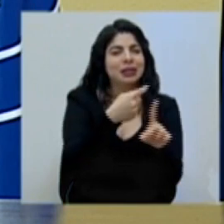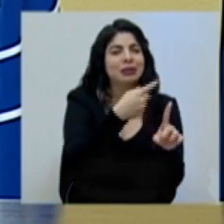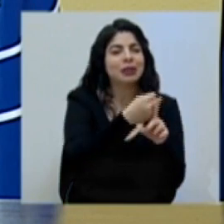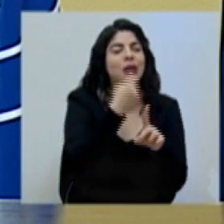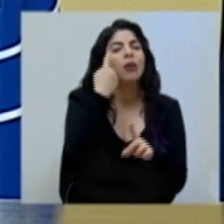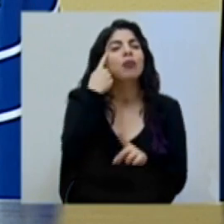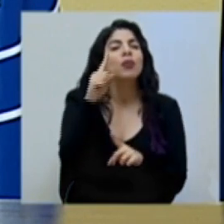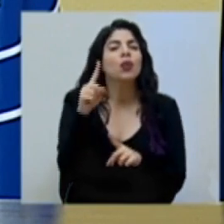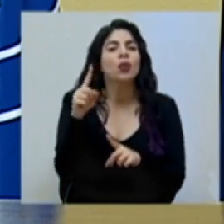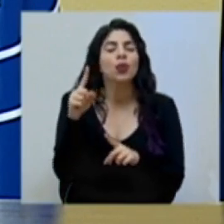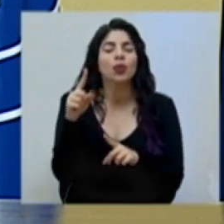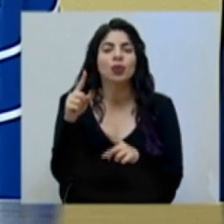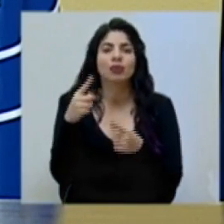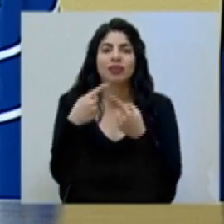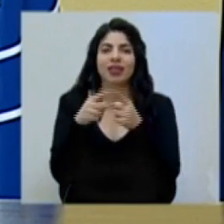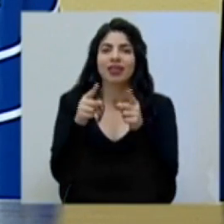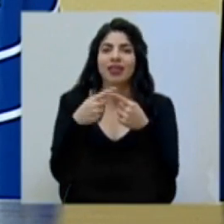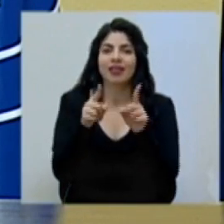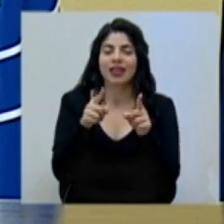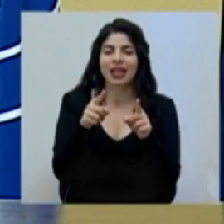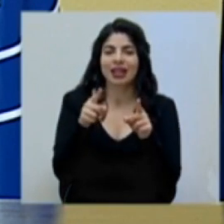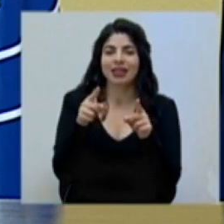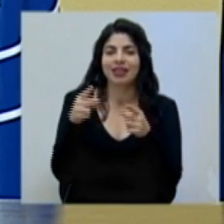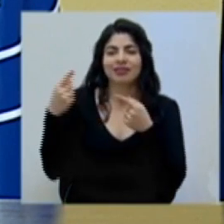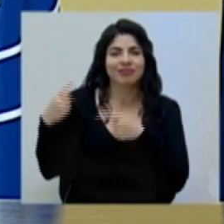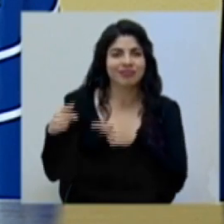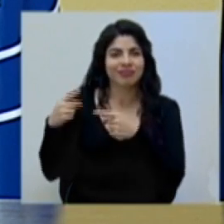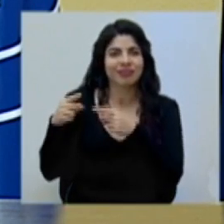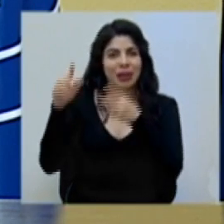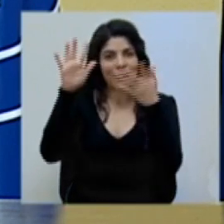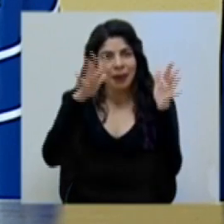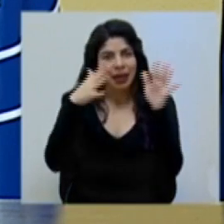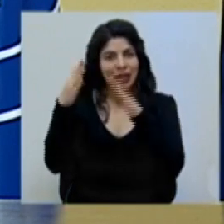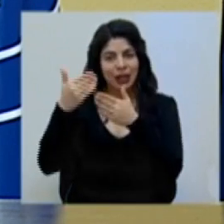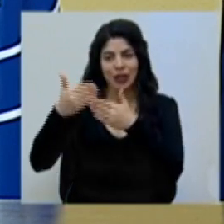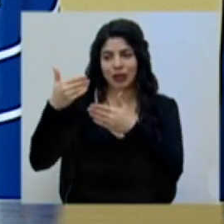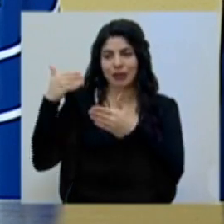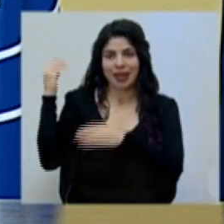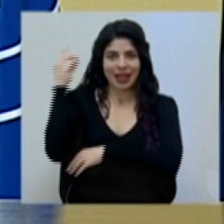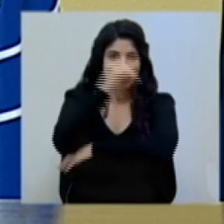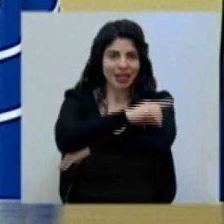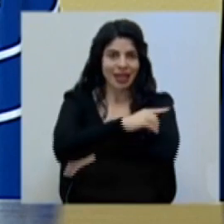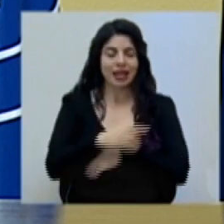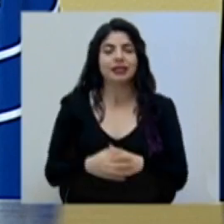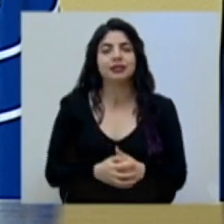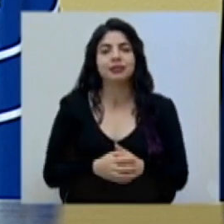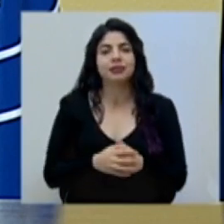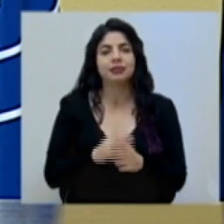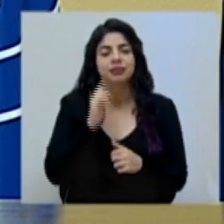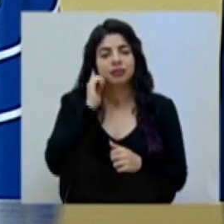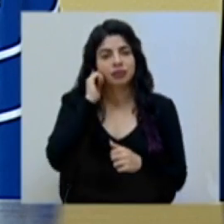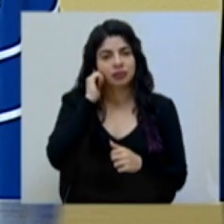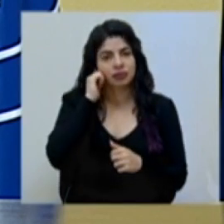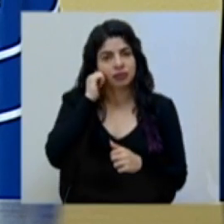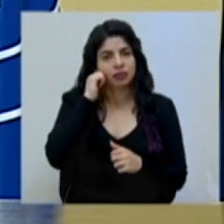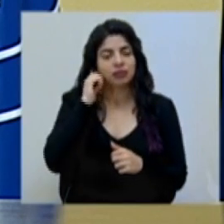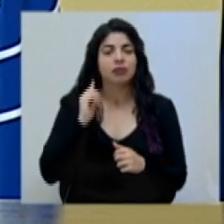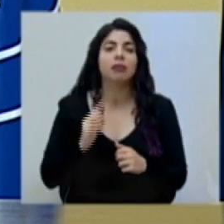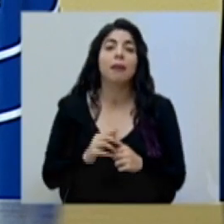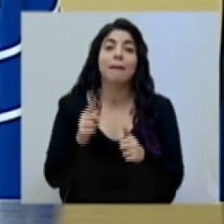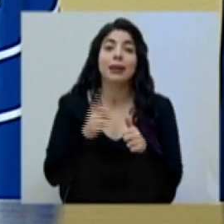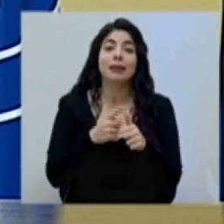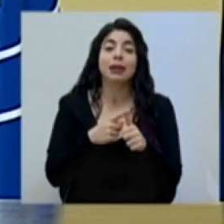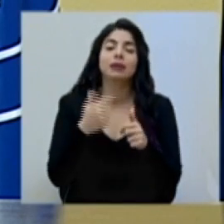los diferentes eventos hidrometeorológicos de los últimos días. En primera instancia,